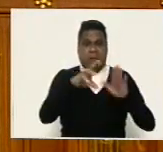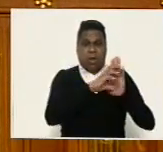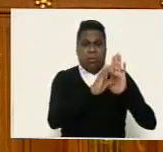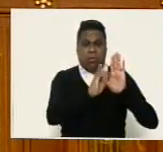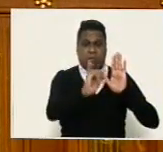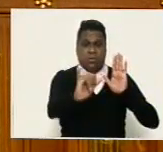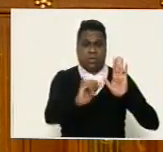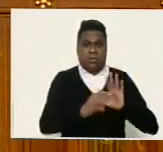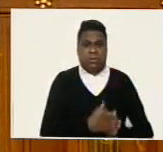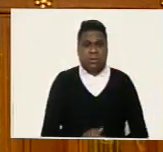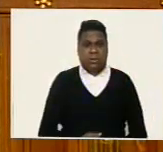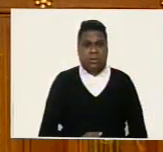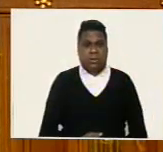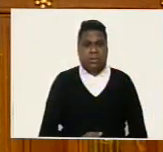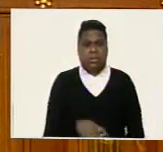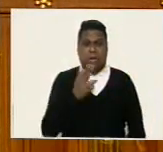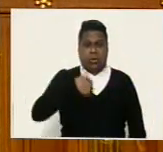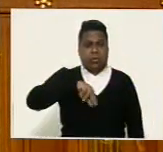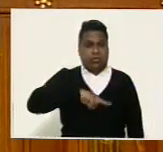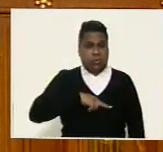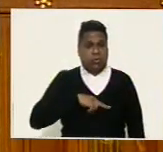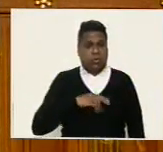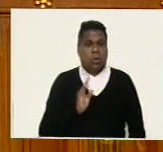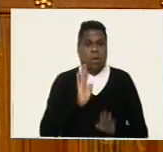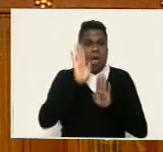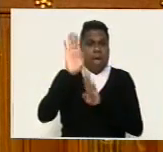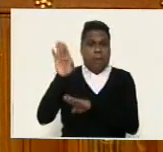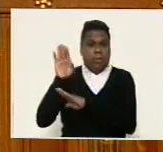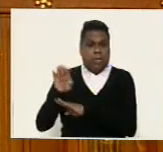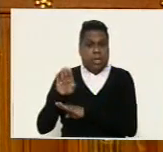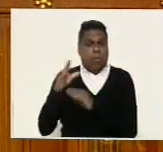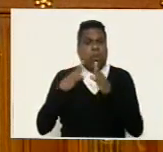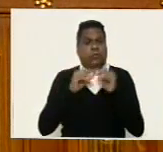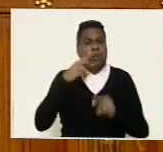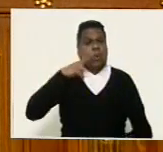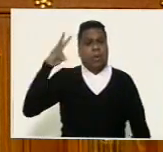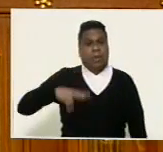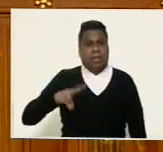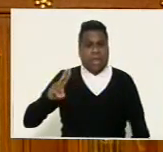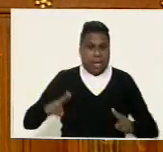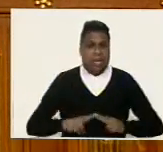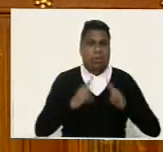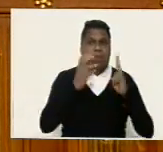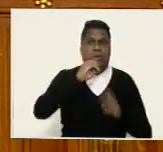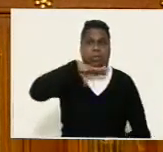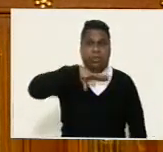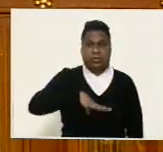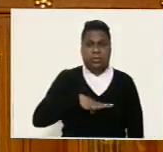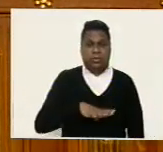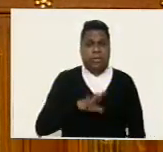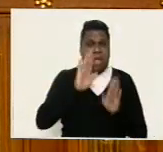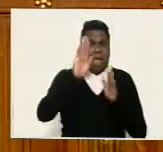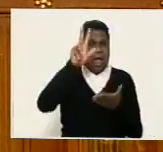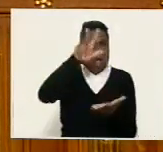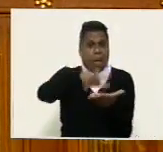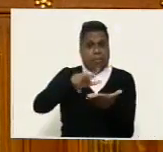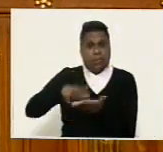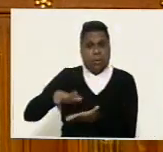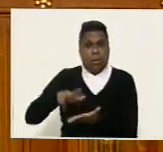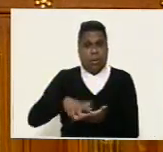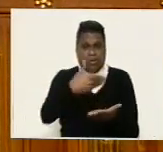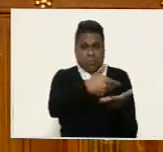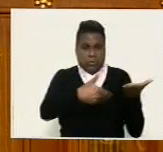Constituyente que nos sumemos en la batalla por la verdad, en el encuentro con la historia, aprobando